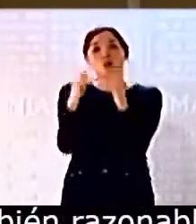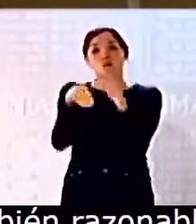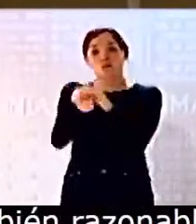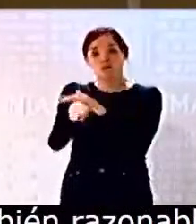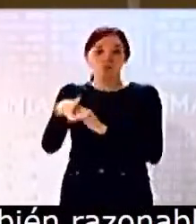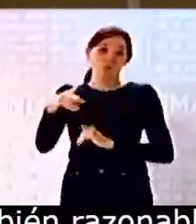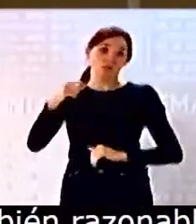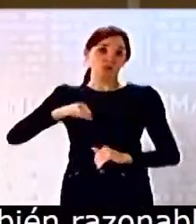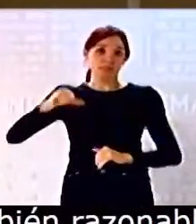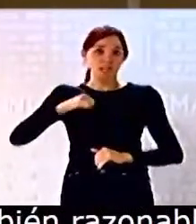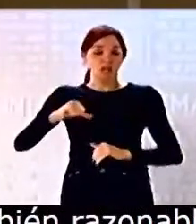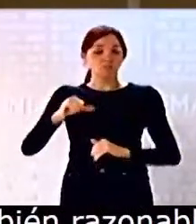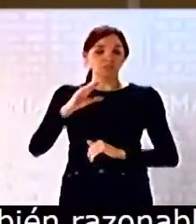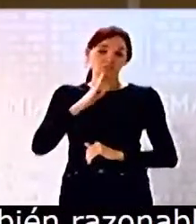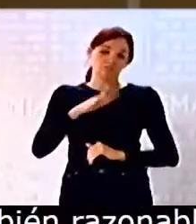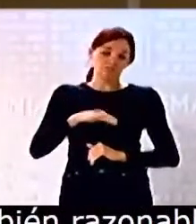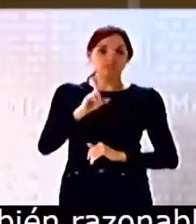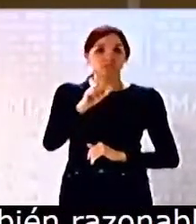hospitalarias.